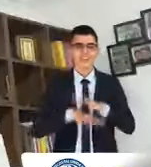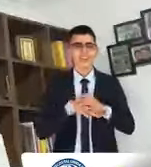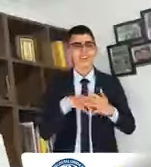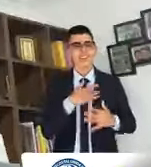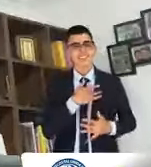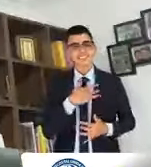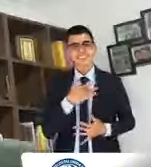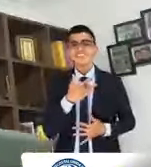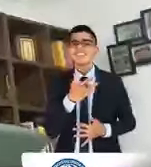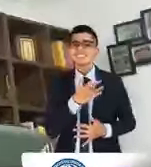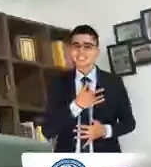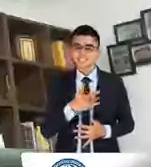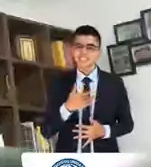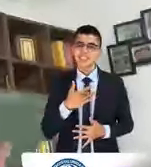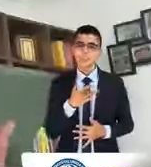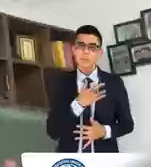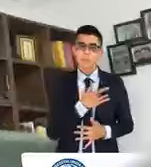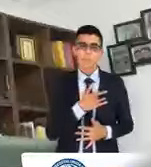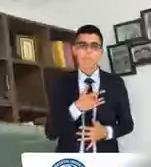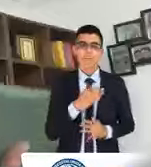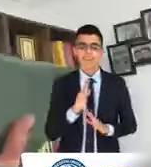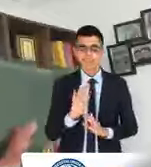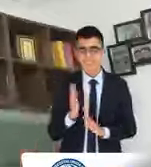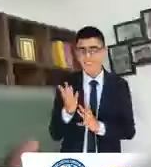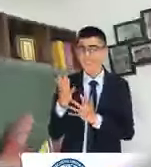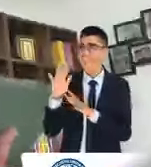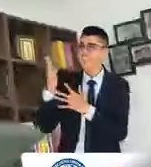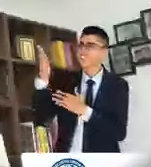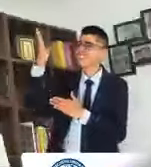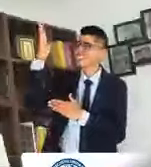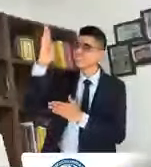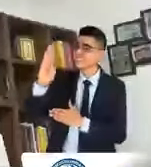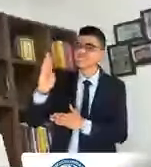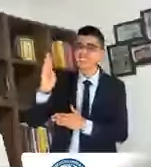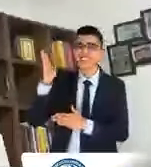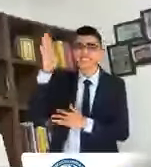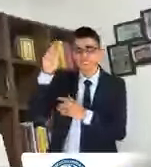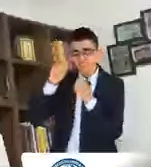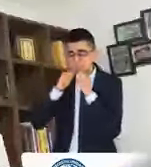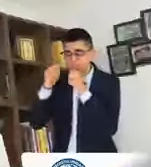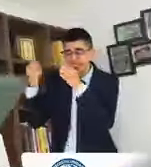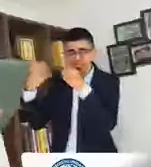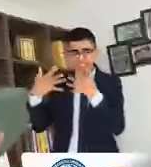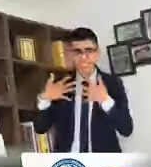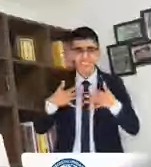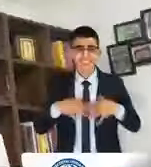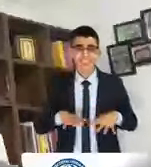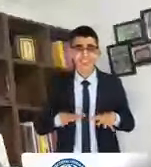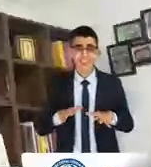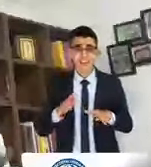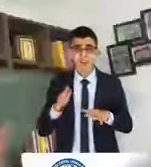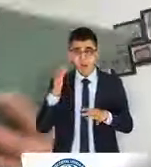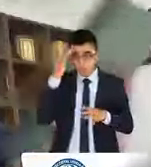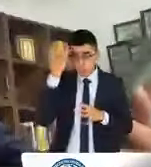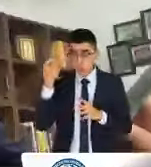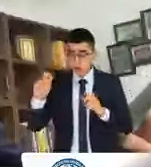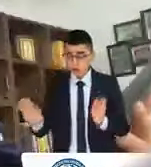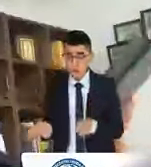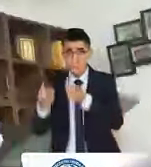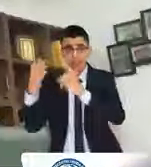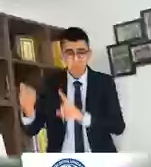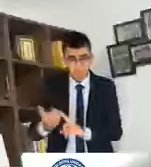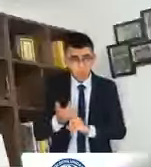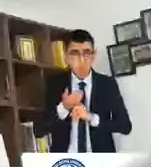ganas, de darle gracias al que nos bendijo, al que nos guardó, al que nos salvó, al que ha hecho maravillas